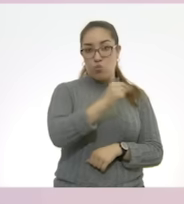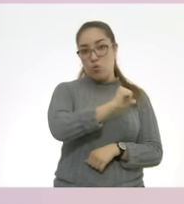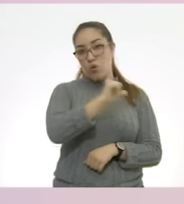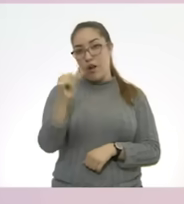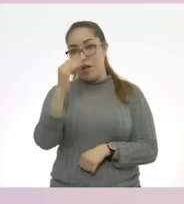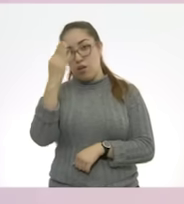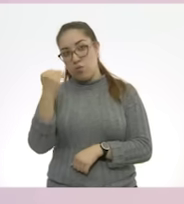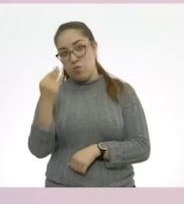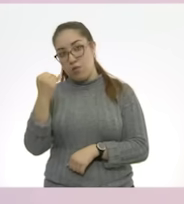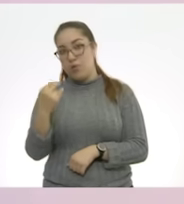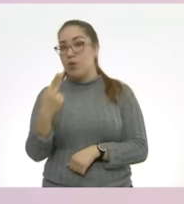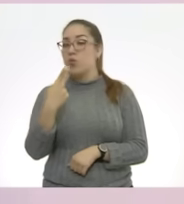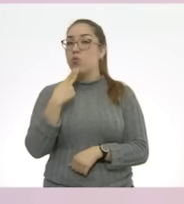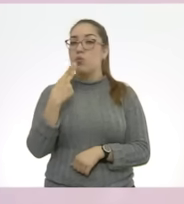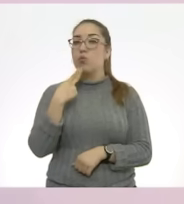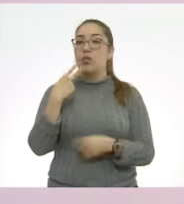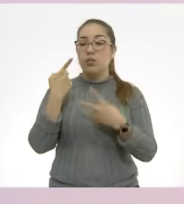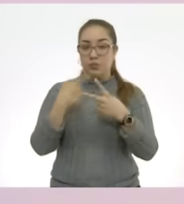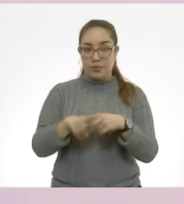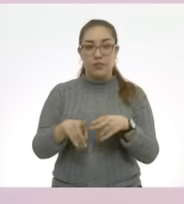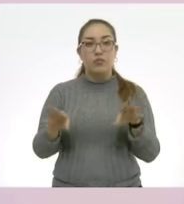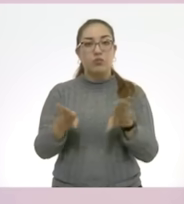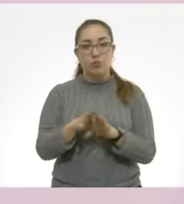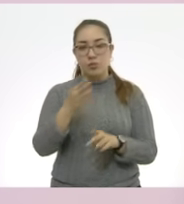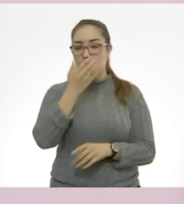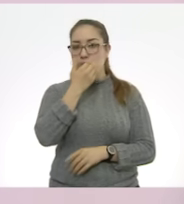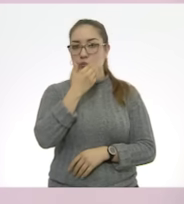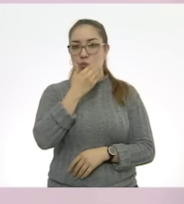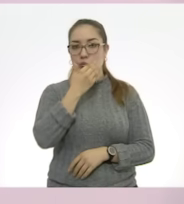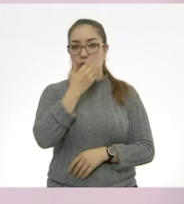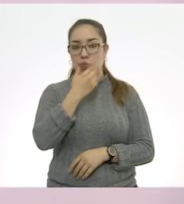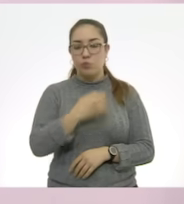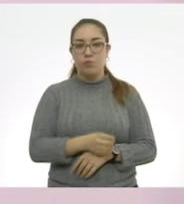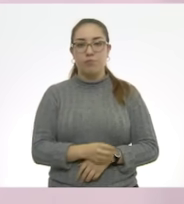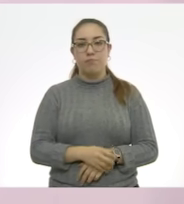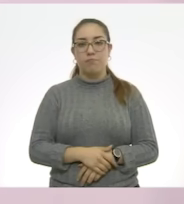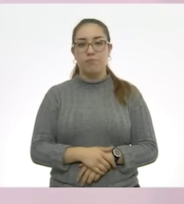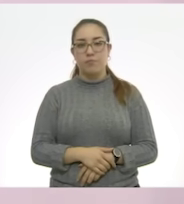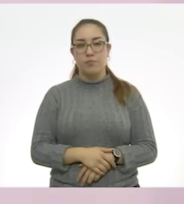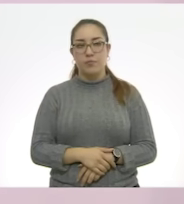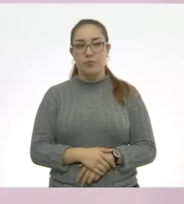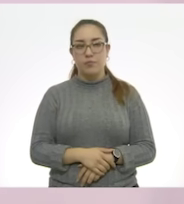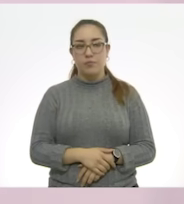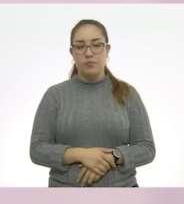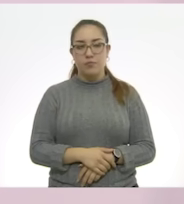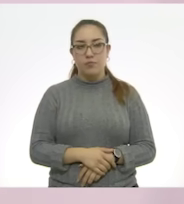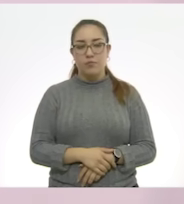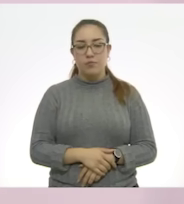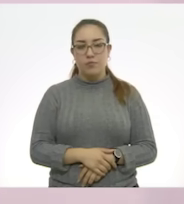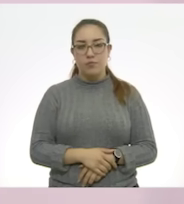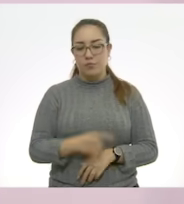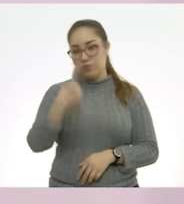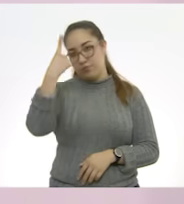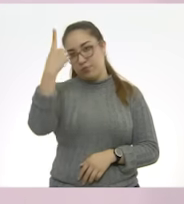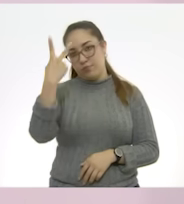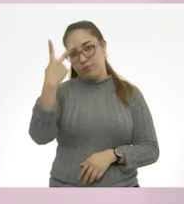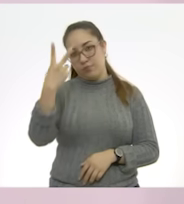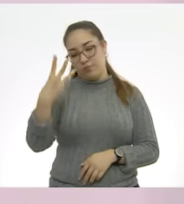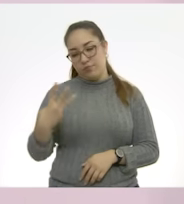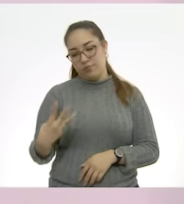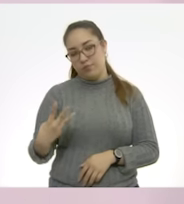empezando de este lado y hacia abajo. Es decir, vamos a hacer 1, 2,